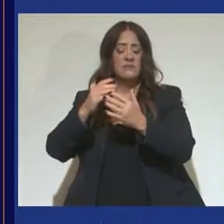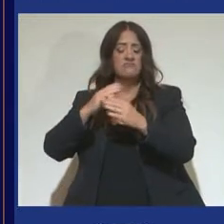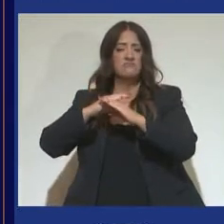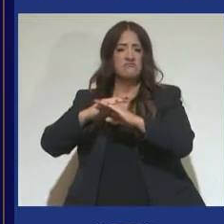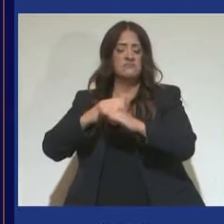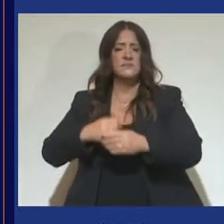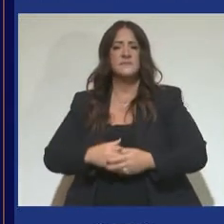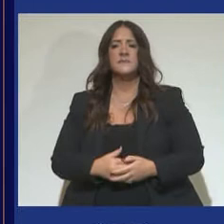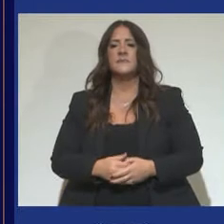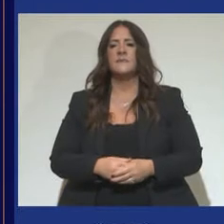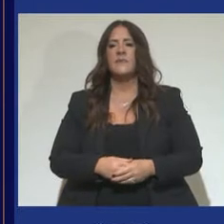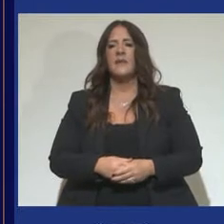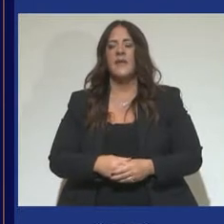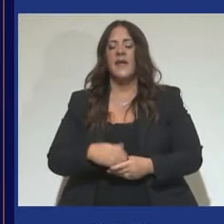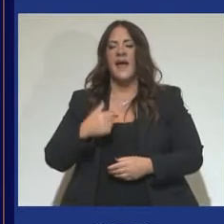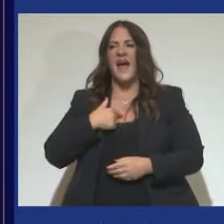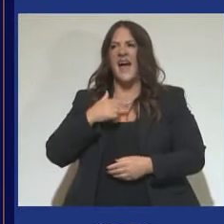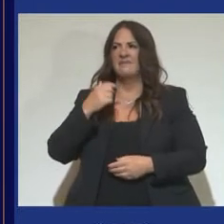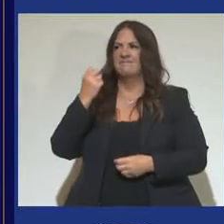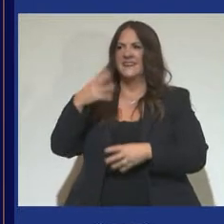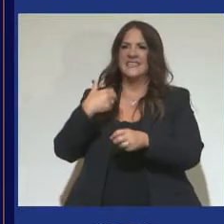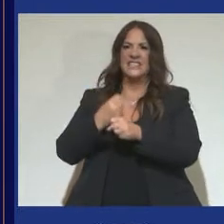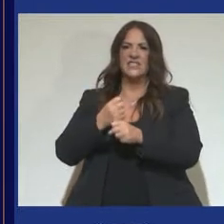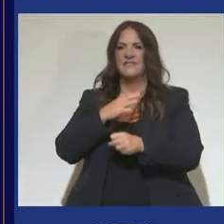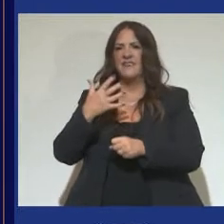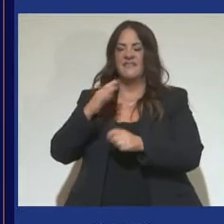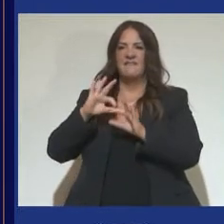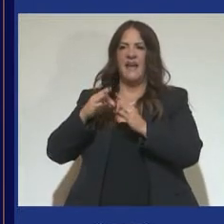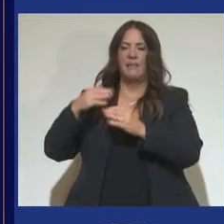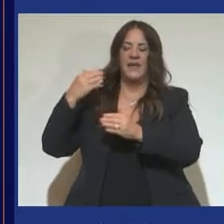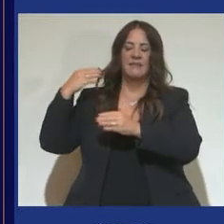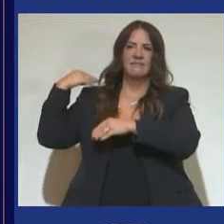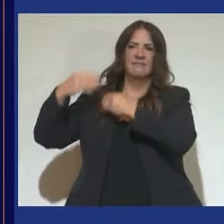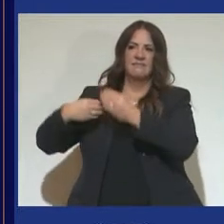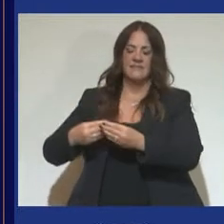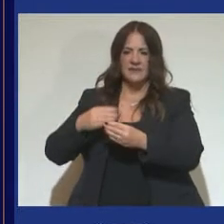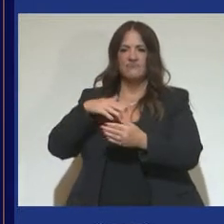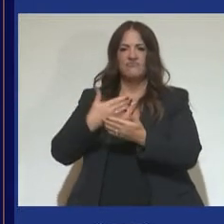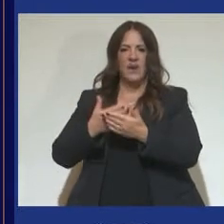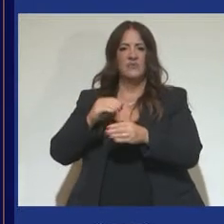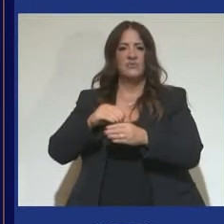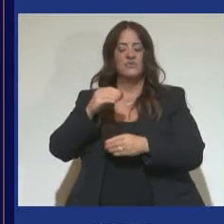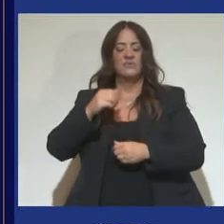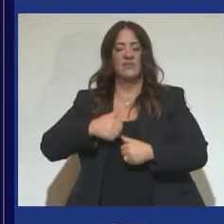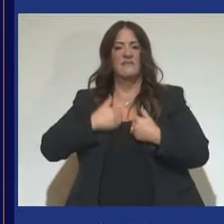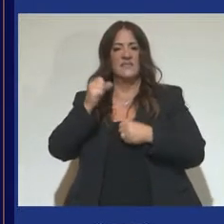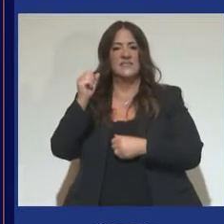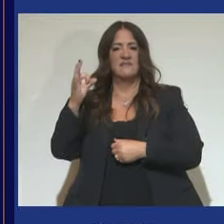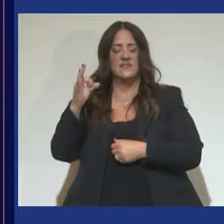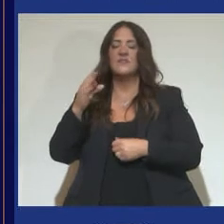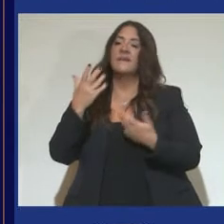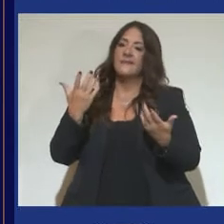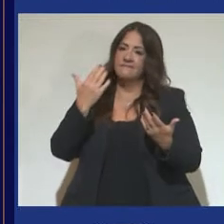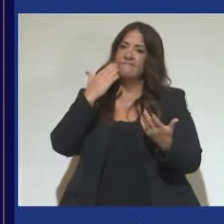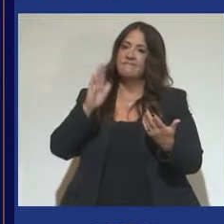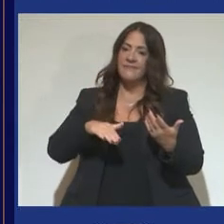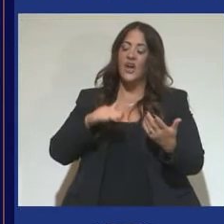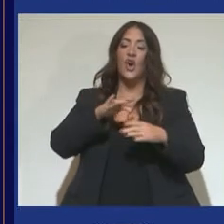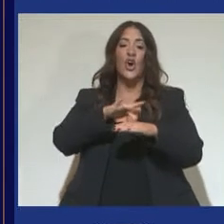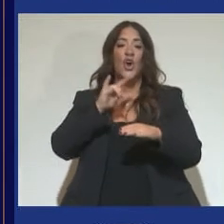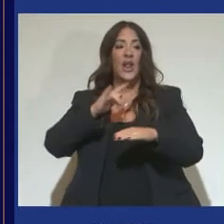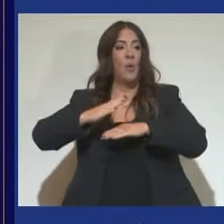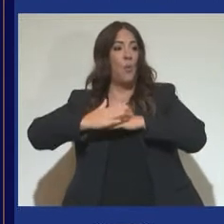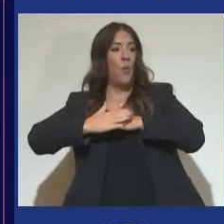y las áreas bajo fuego y ya que yo viví en san francisco tan con tanto tiempo pues el sistema de advertencia